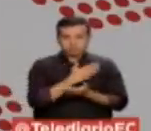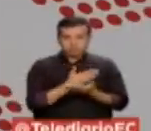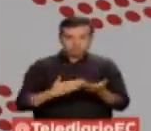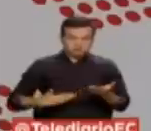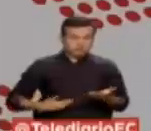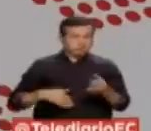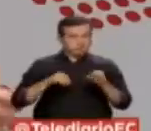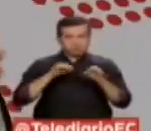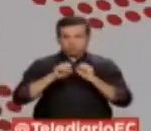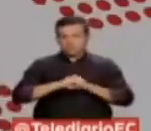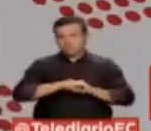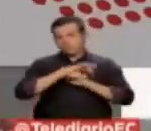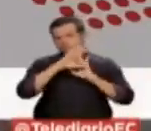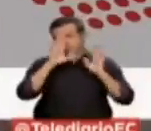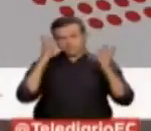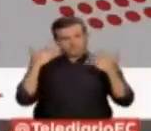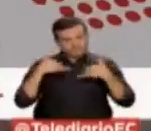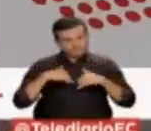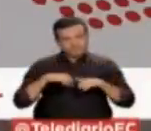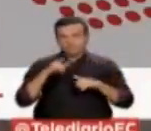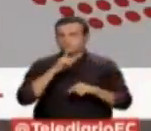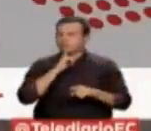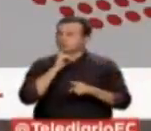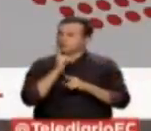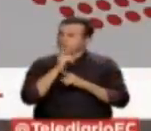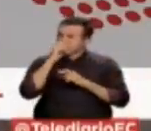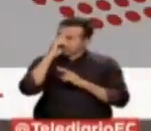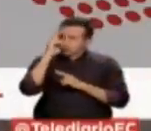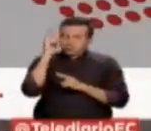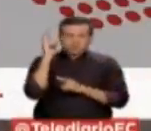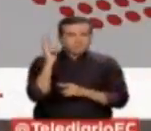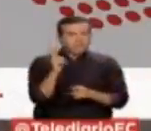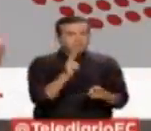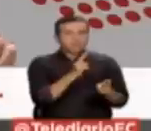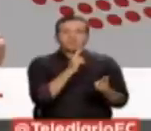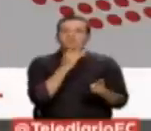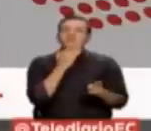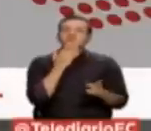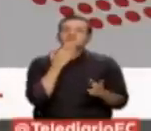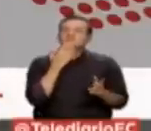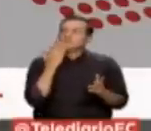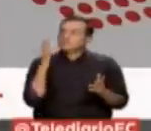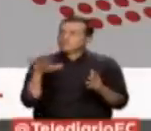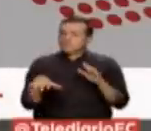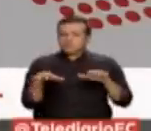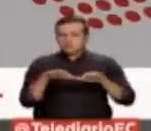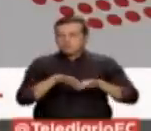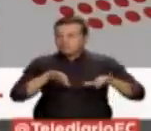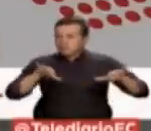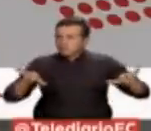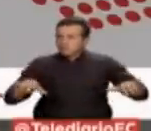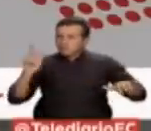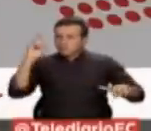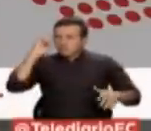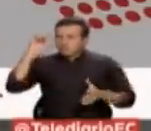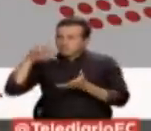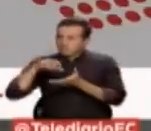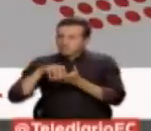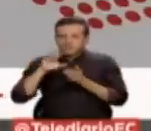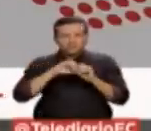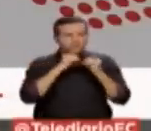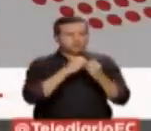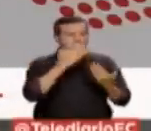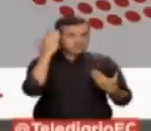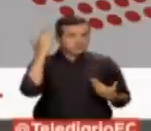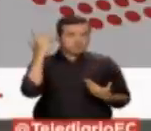ha sido muy claro se ha mantenido una postura respetuosa con la distancia suficiente para separar el gobierno del partido